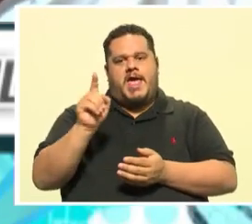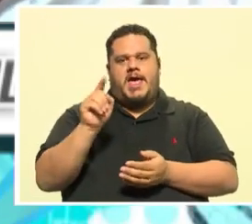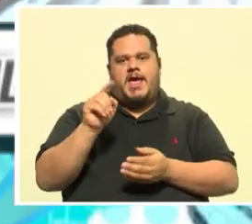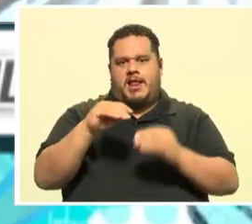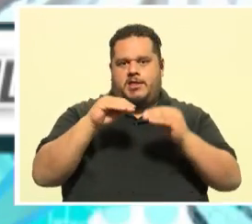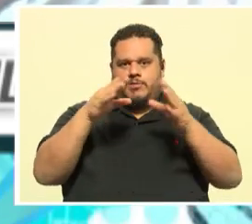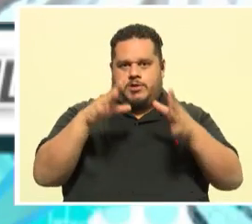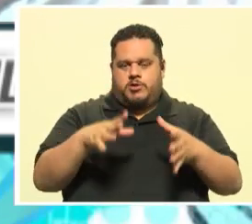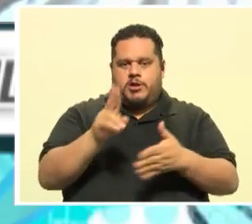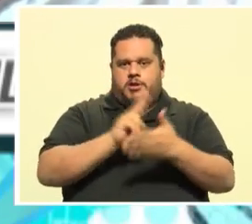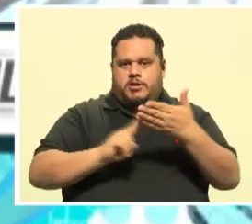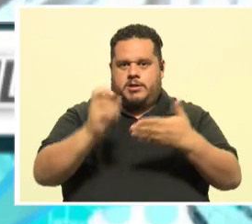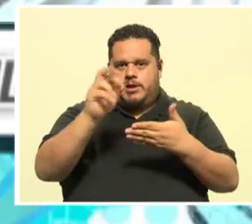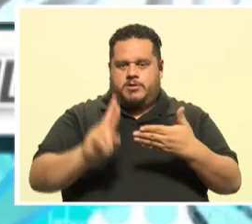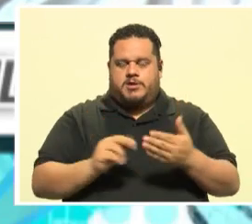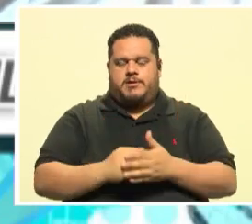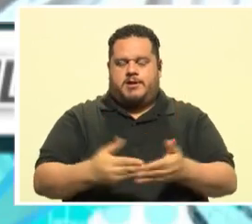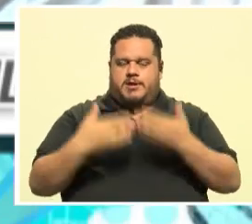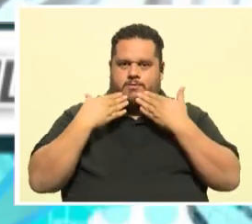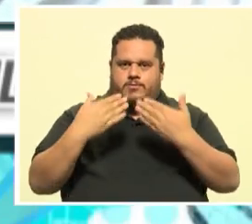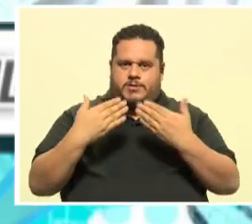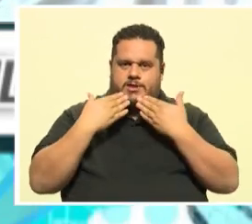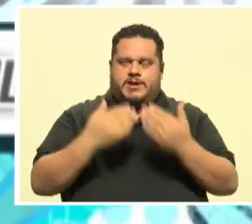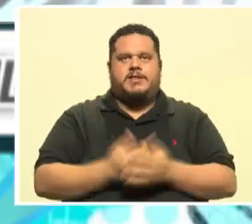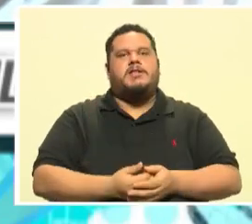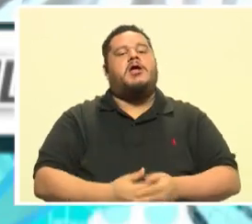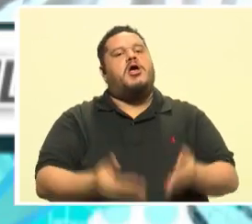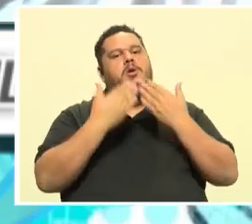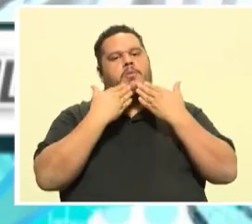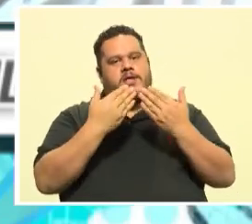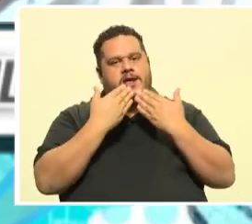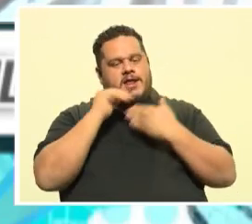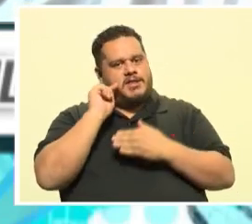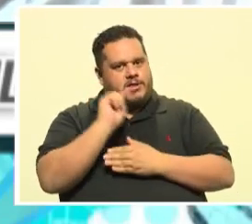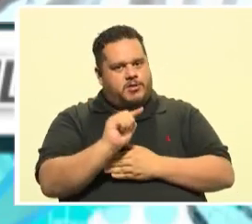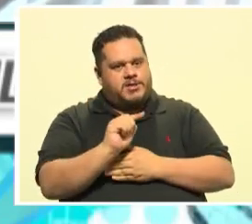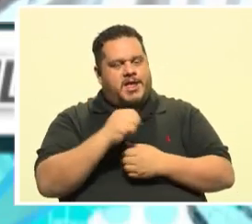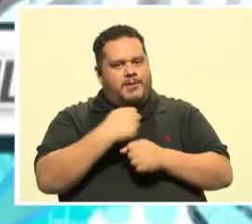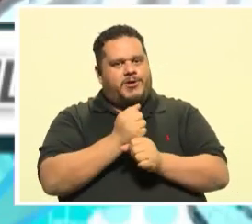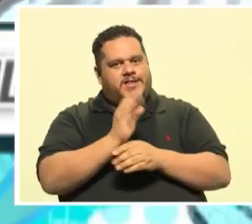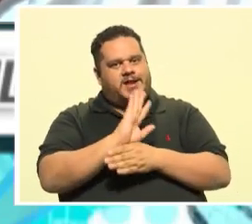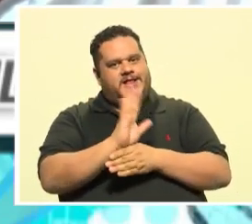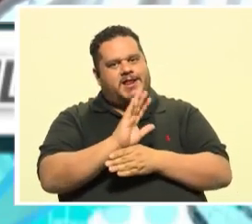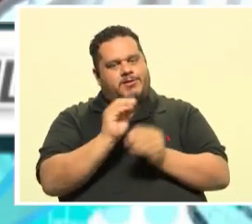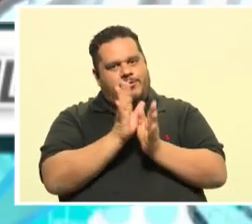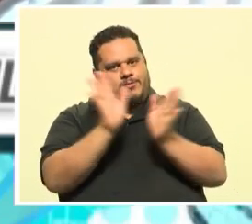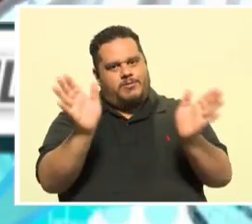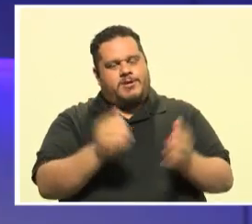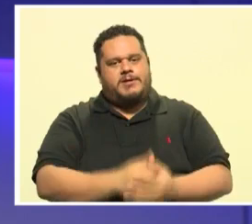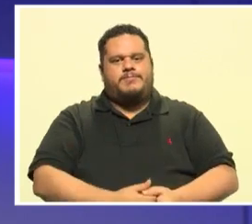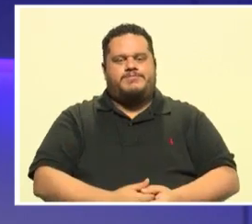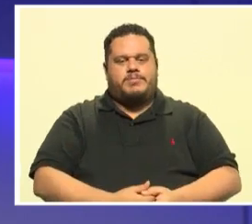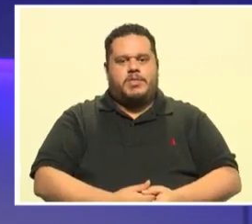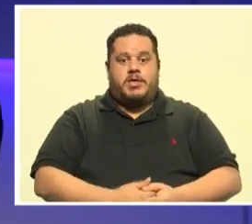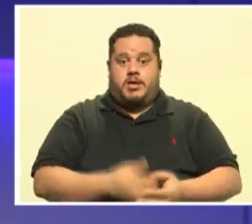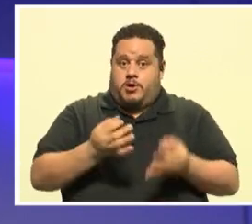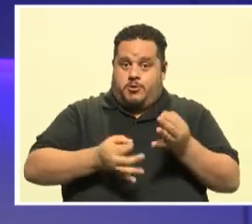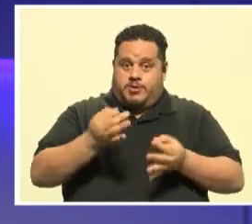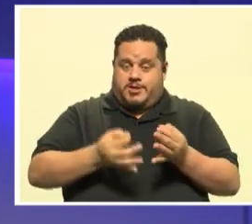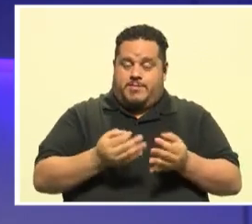Sí, habría que decir además que venimos saliendo de un ciclo electoral. En el 2017 hubo elecciones